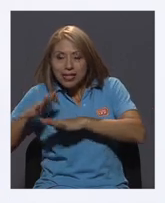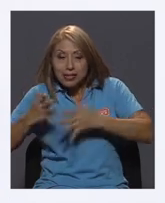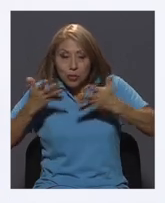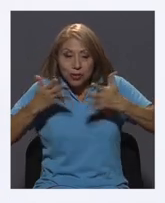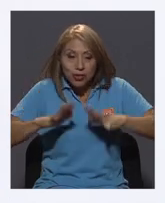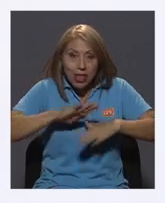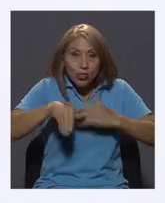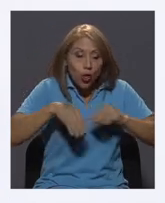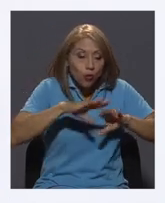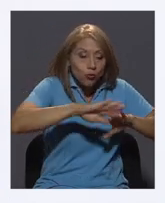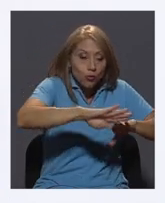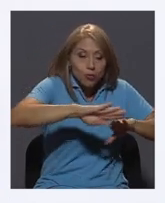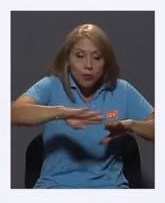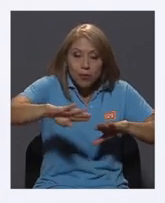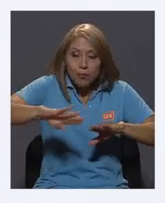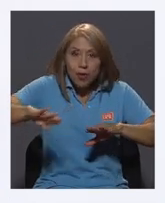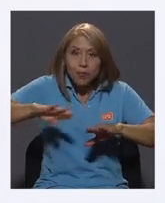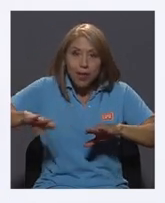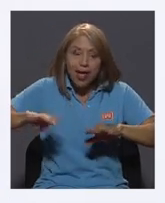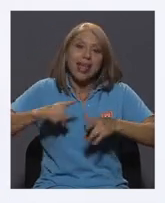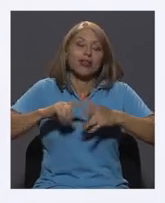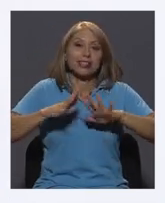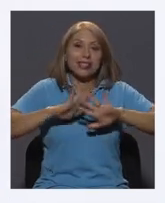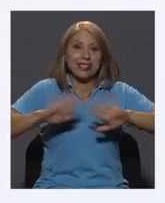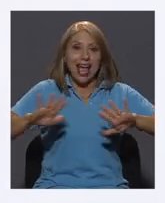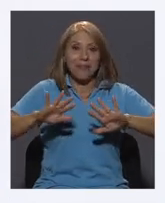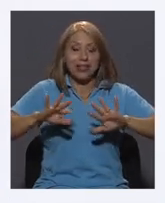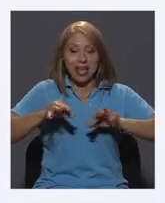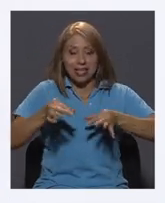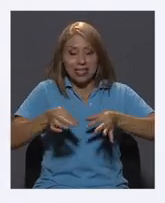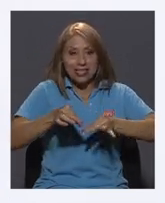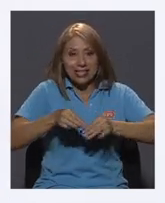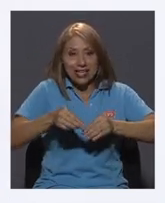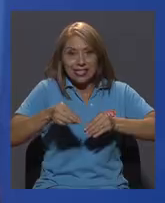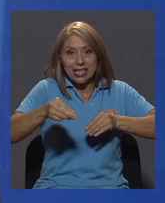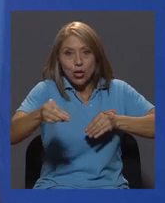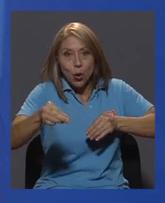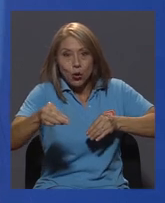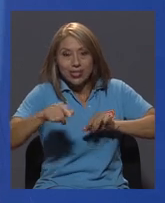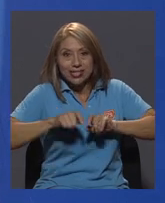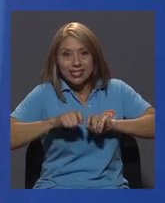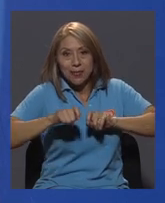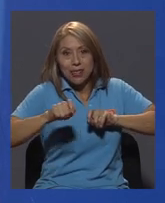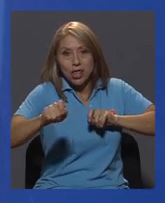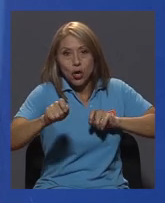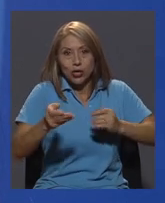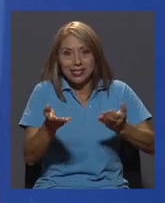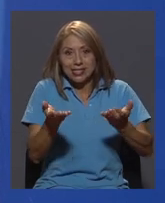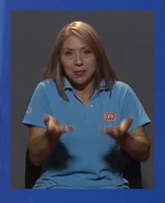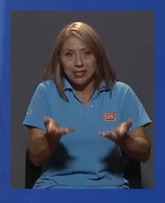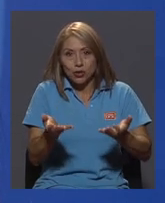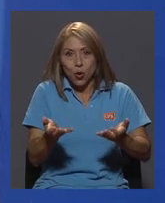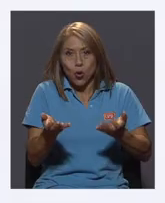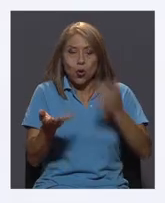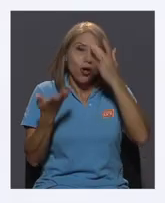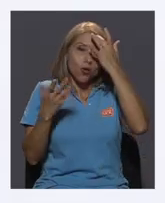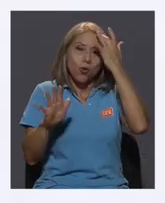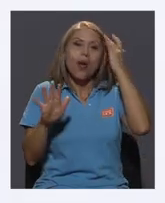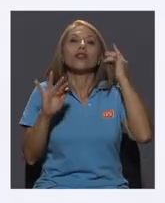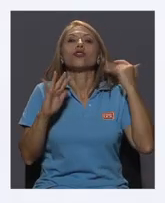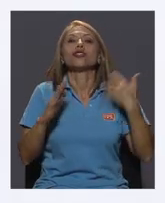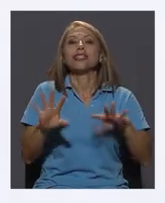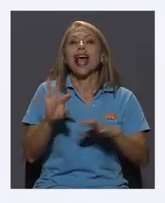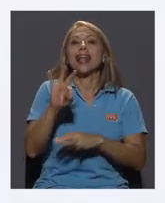teníamos separados se estiró se midió ese peso cuando ya hace peso el tracto se